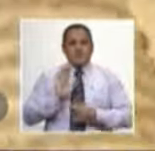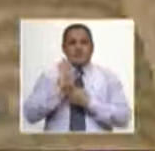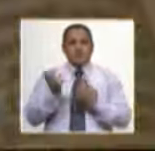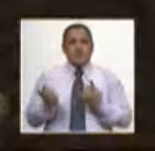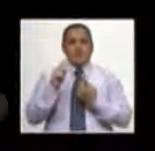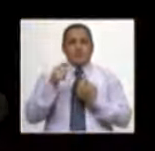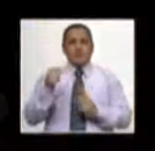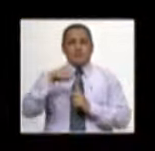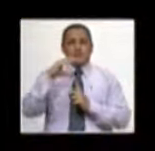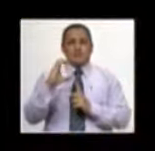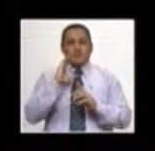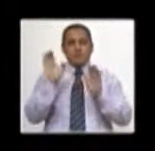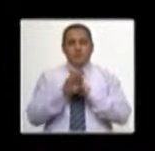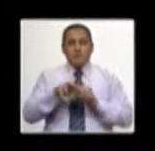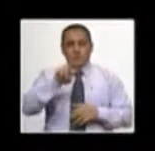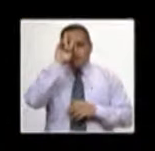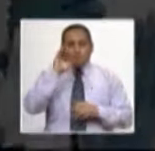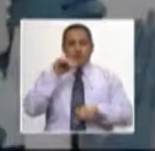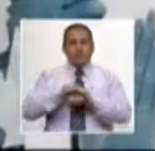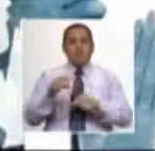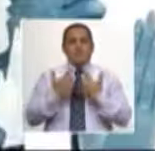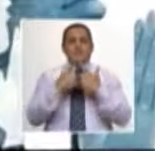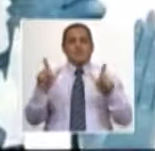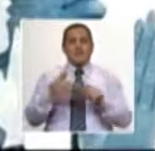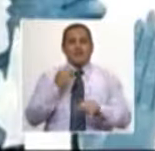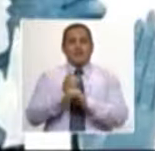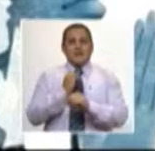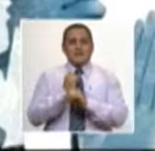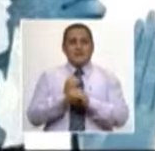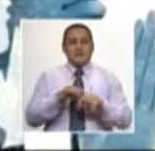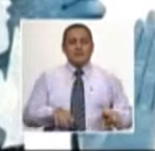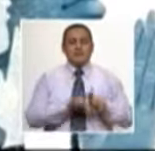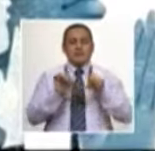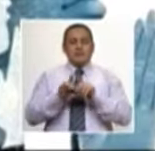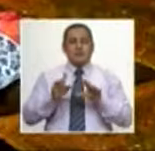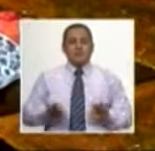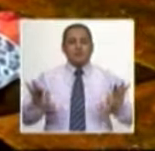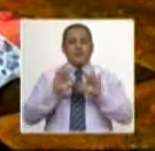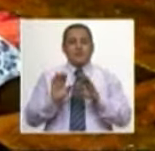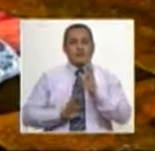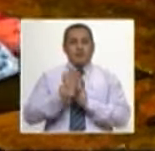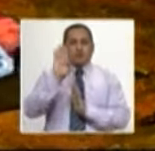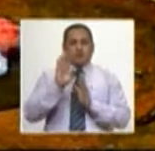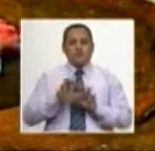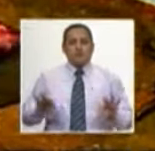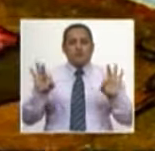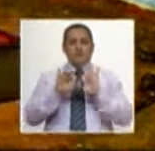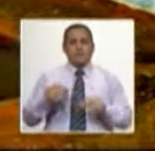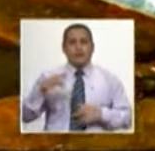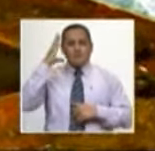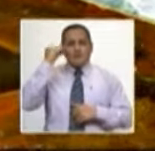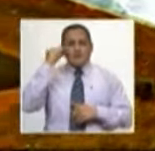por el Tribunal Constitucional peruano sobre libertad religiosa y el importante desarrollo alcanzado por la